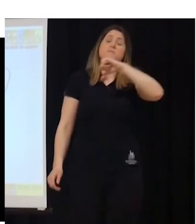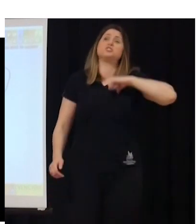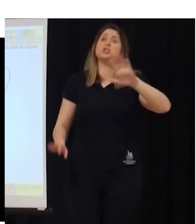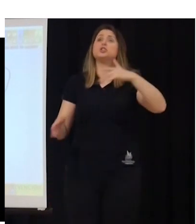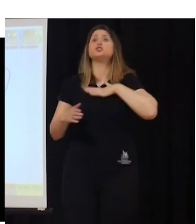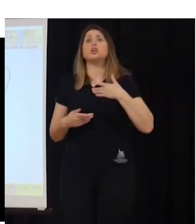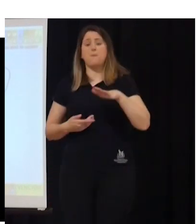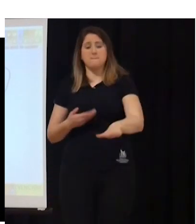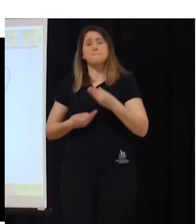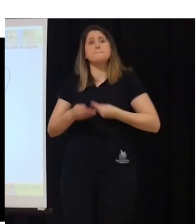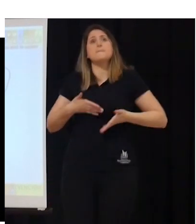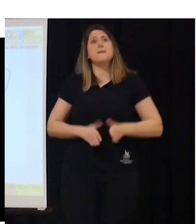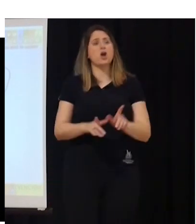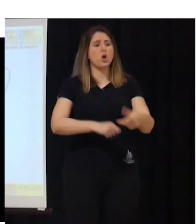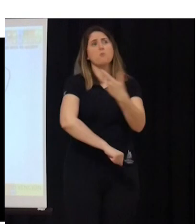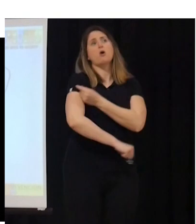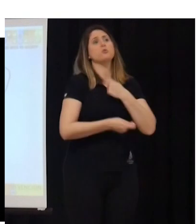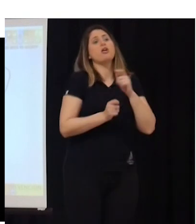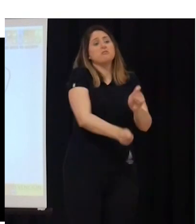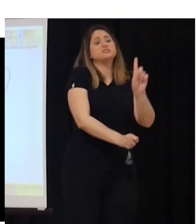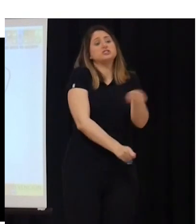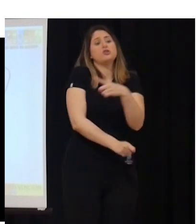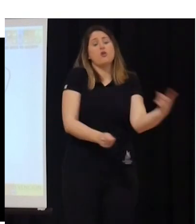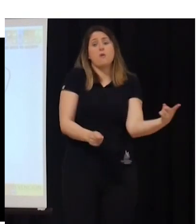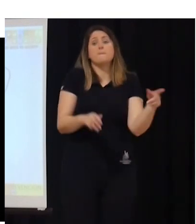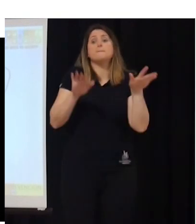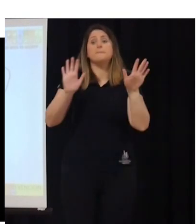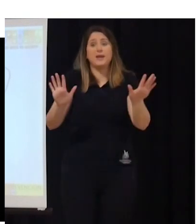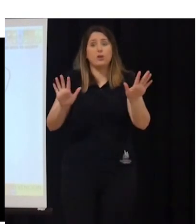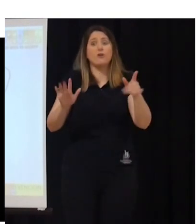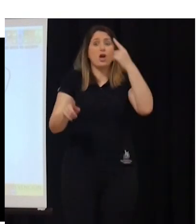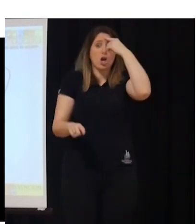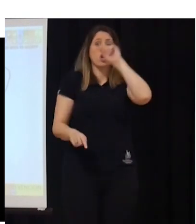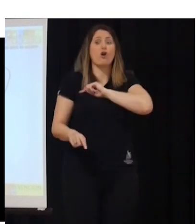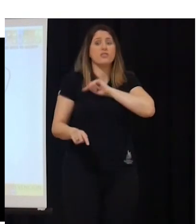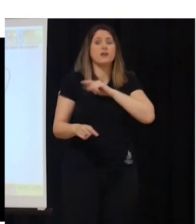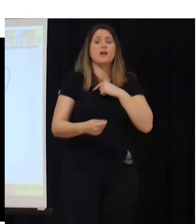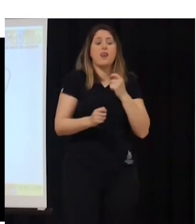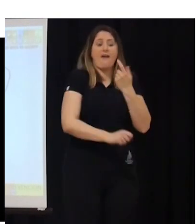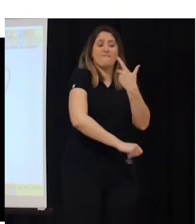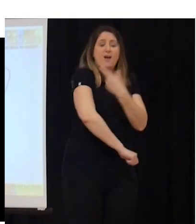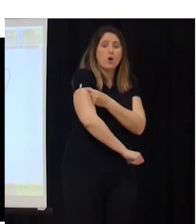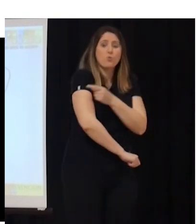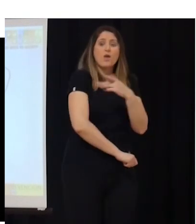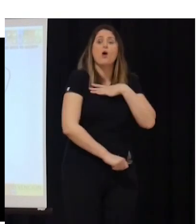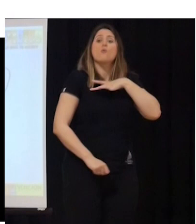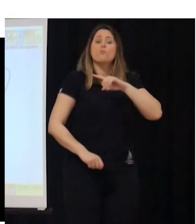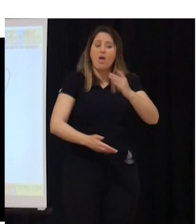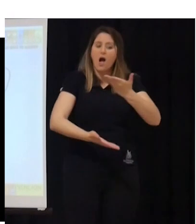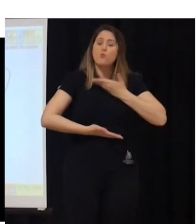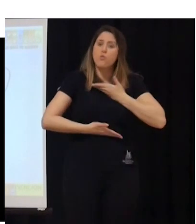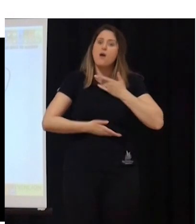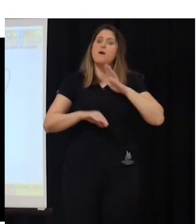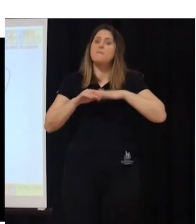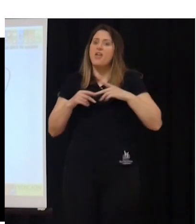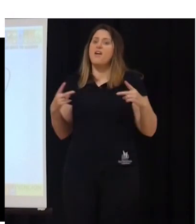decir, yo no me vacuno. Pero hay que ser conscientes de que las vacunaciones nos han evitado